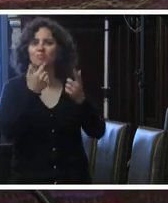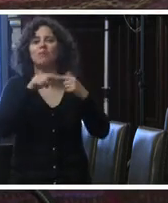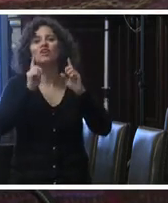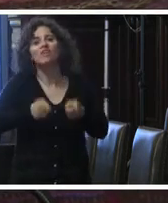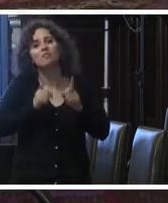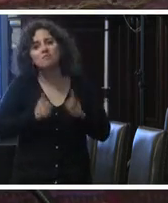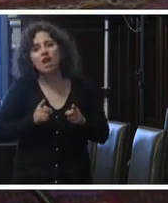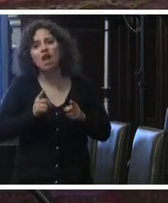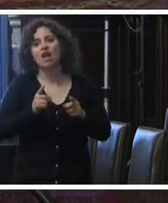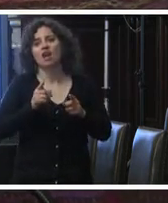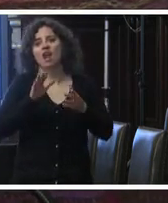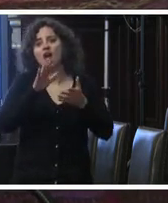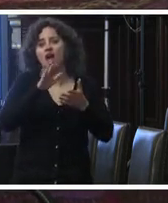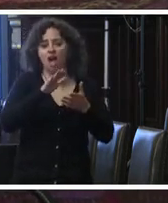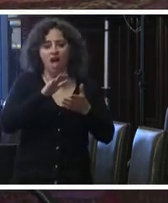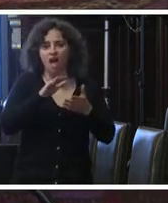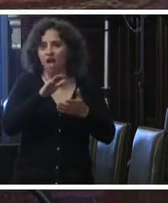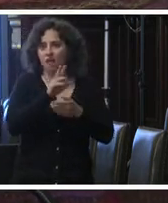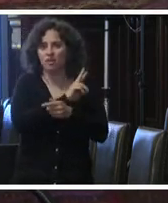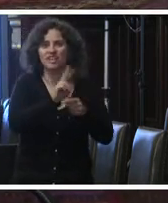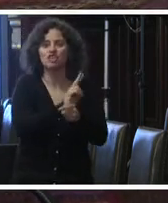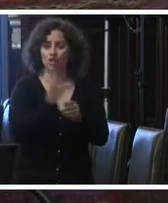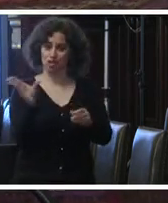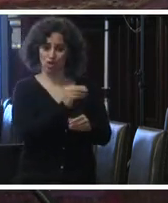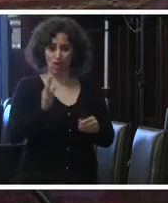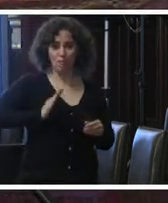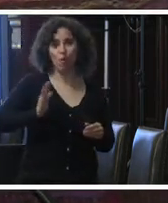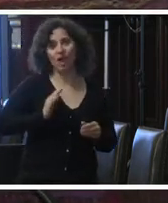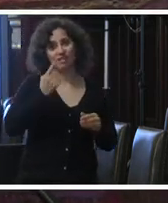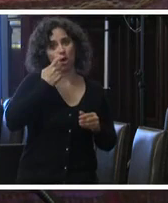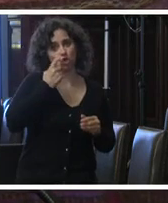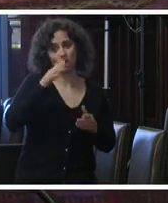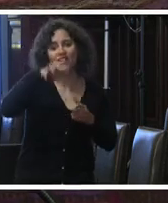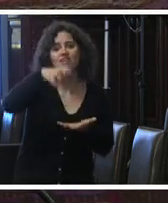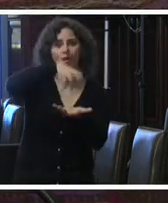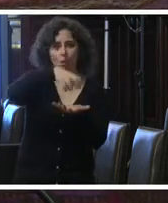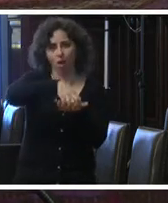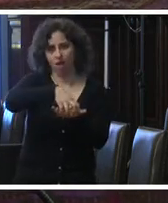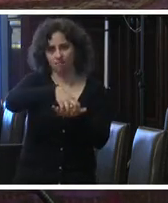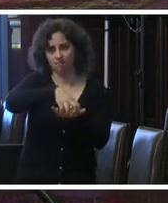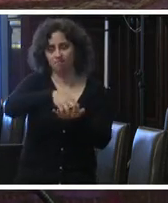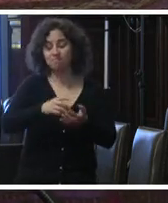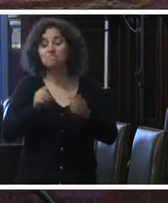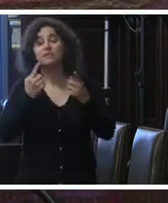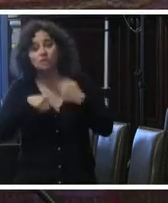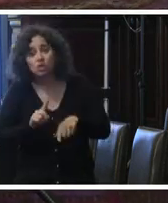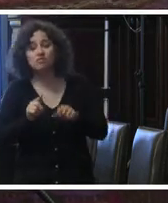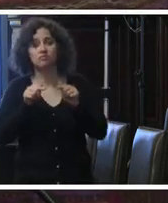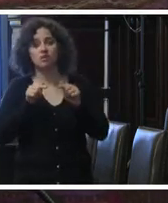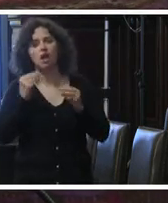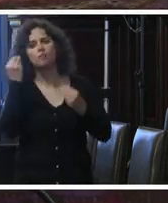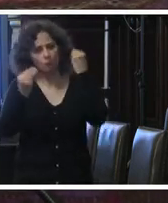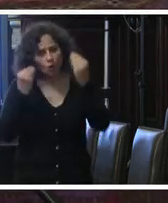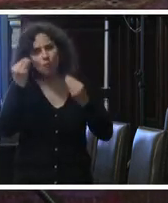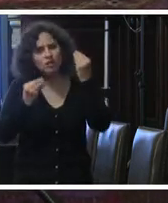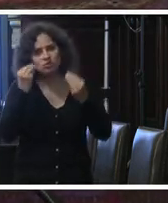sobre todo la sostenibilidad de la vida de todas y de todos, ¿no? En ese sentido, la